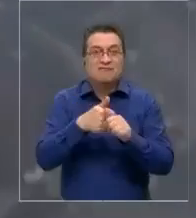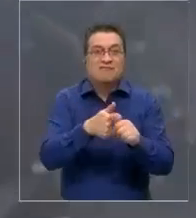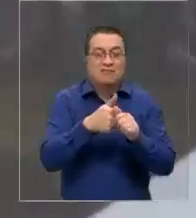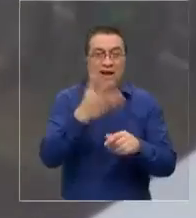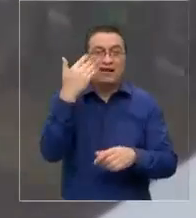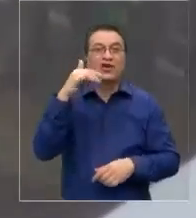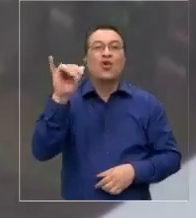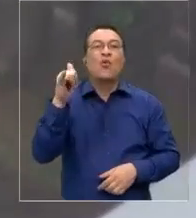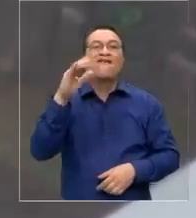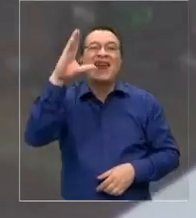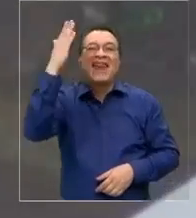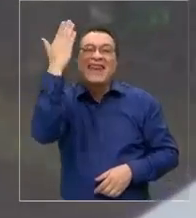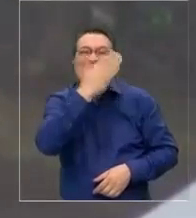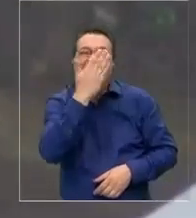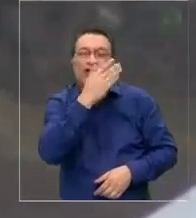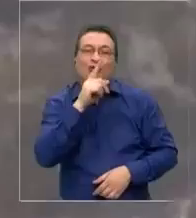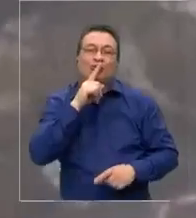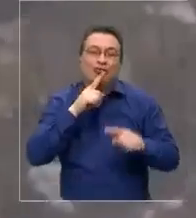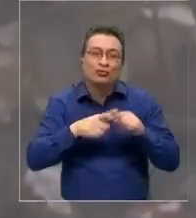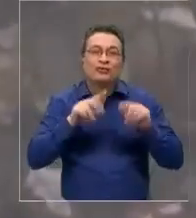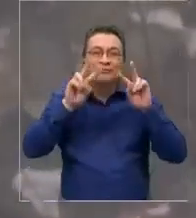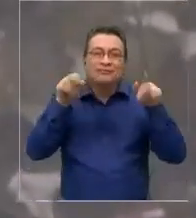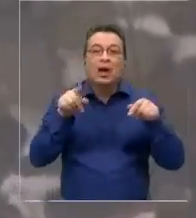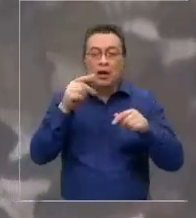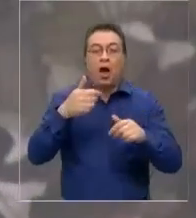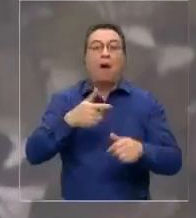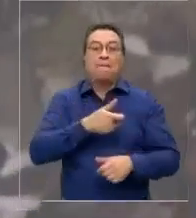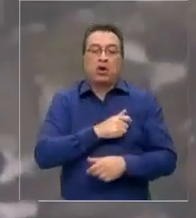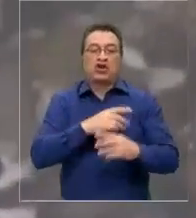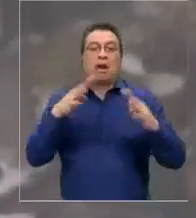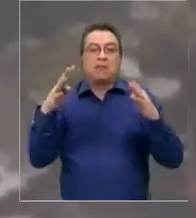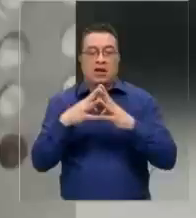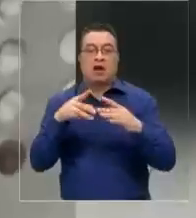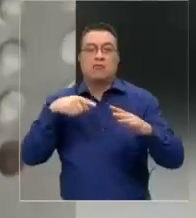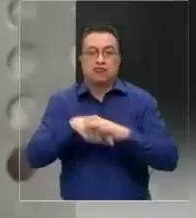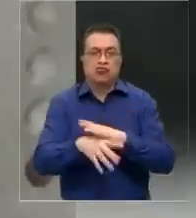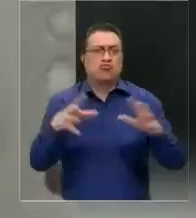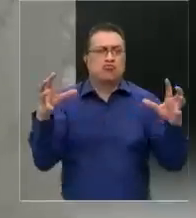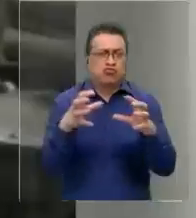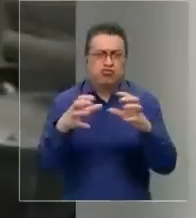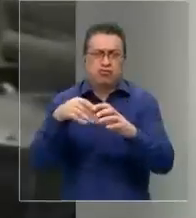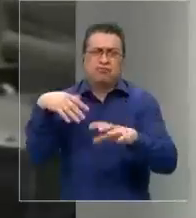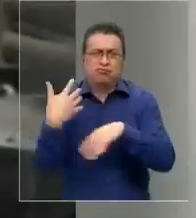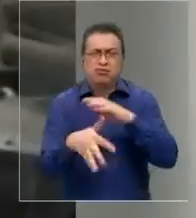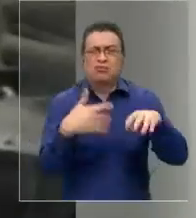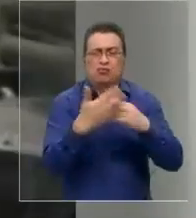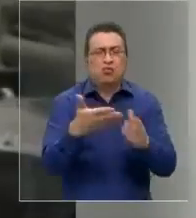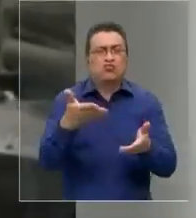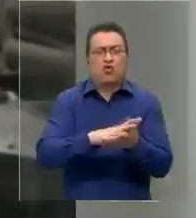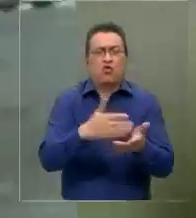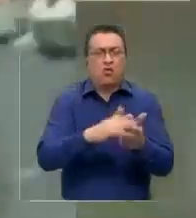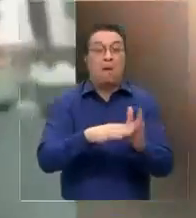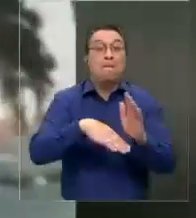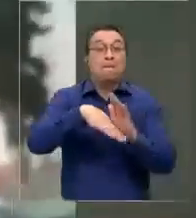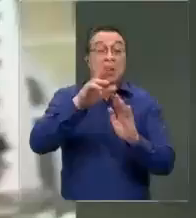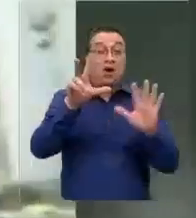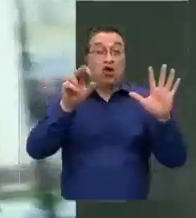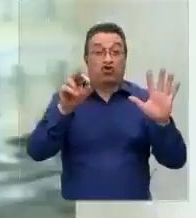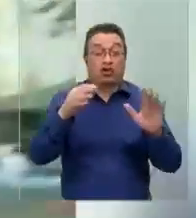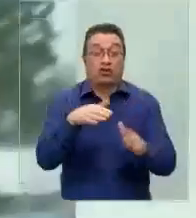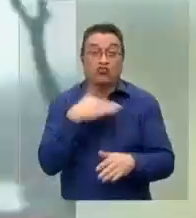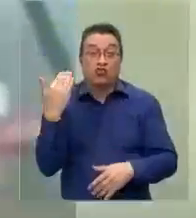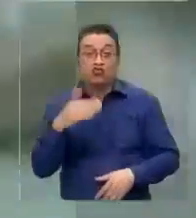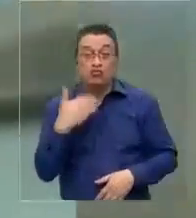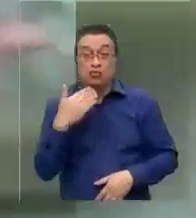Jueves Negro, se sucedieron distintas intervenciones policiales y militares que terminaron de manera cruel con más de 80 muertos.